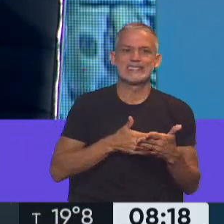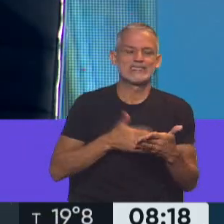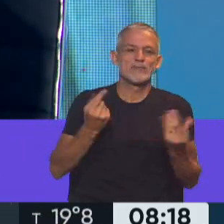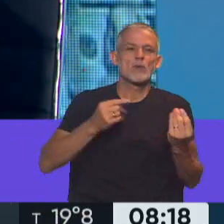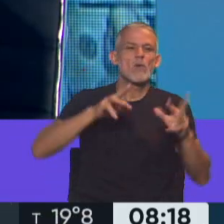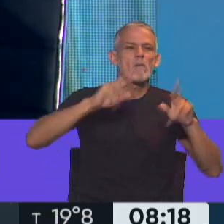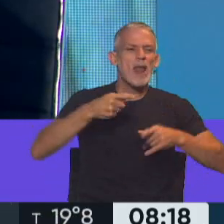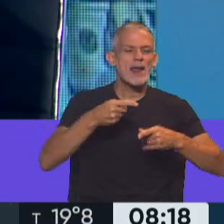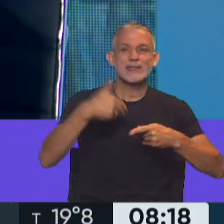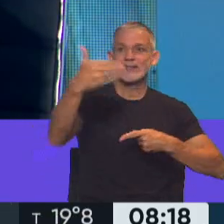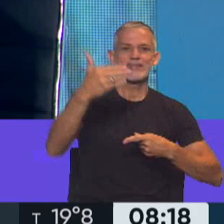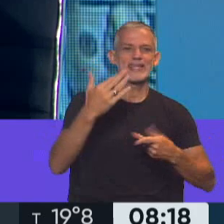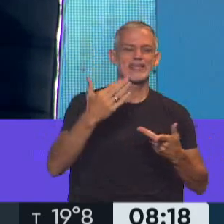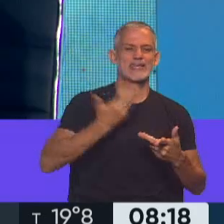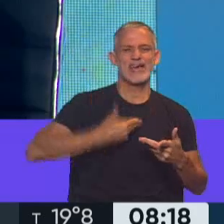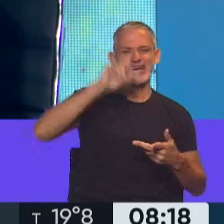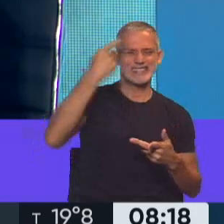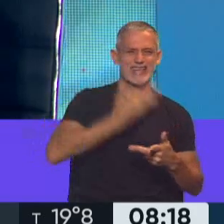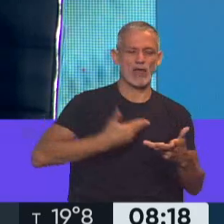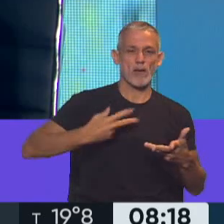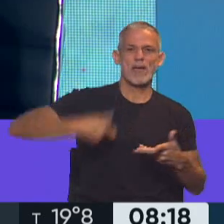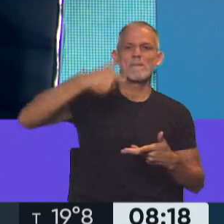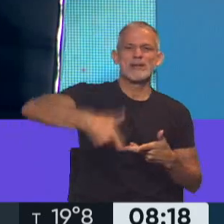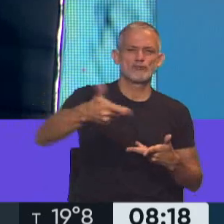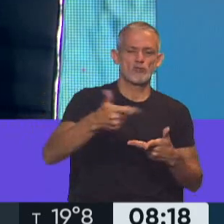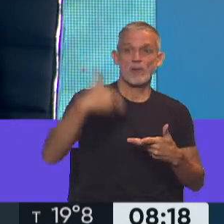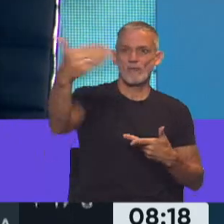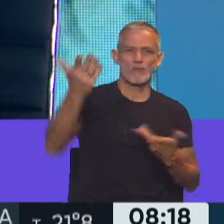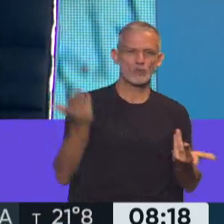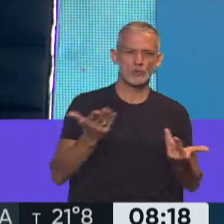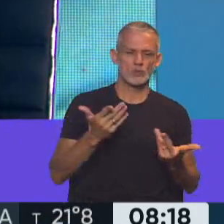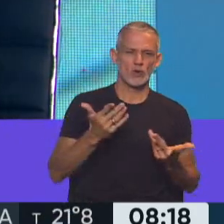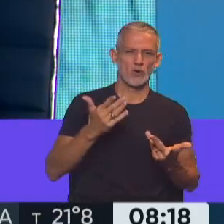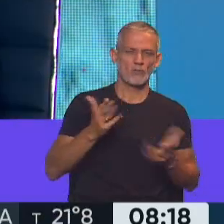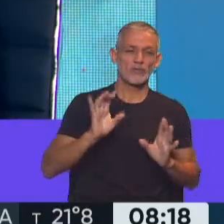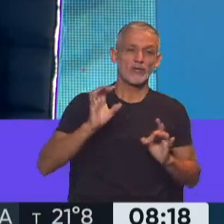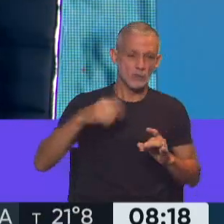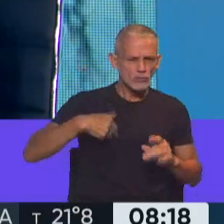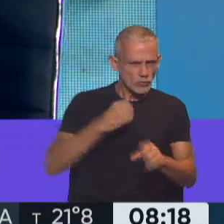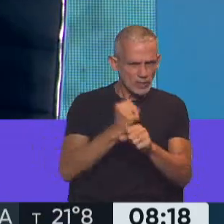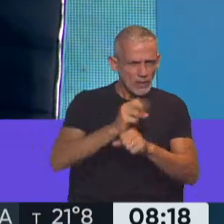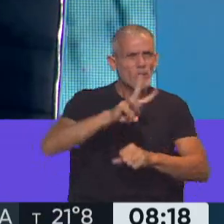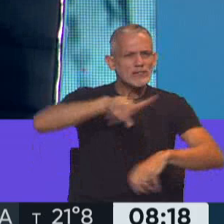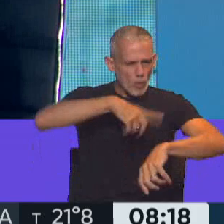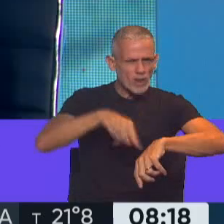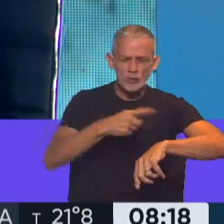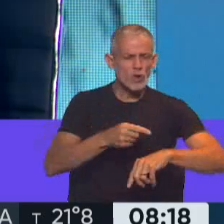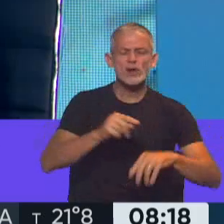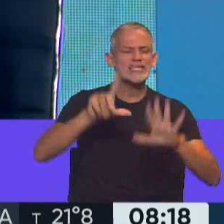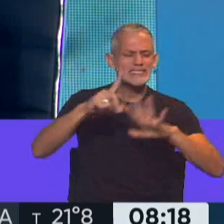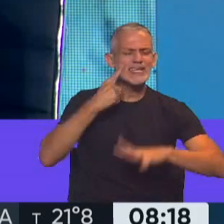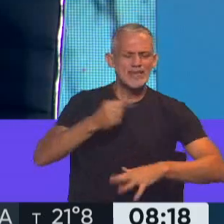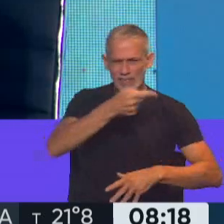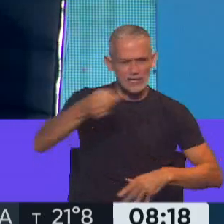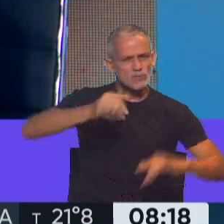políticas de Estado, de inversión. Y ahí es donde tenemos que trabajar. Yo digo, estamos dispuestos a trabajar 24 por 24, los 7 días de la